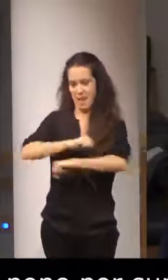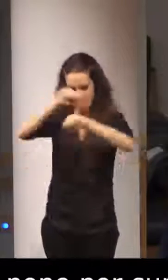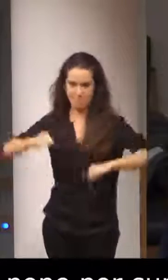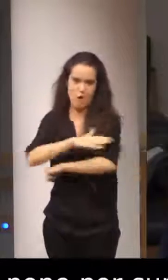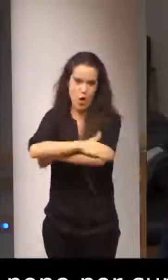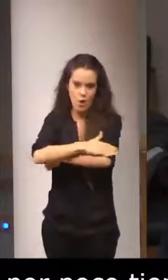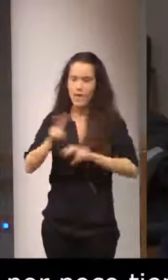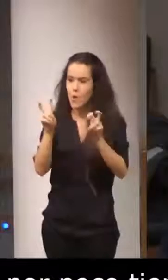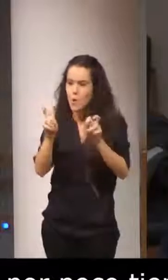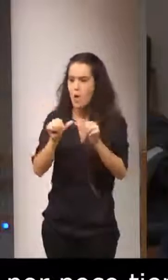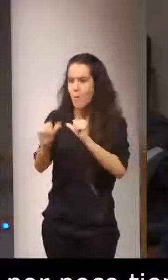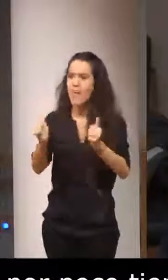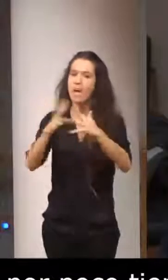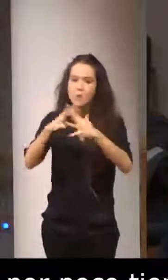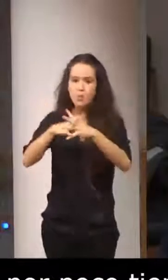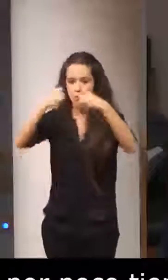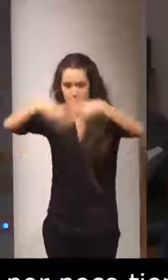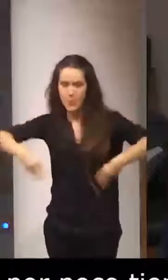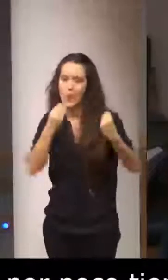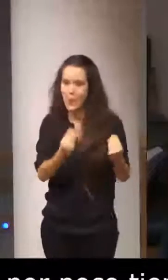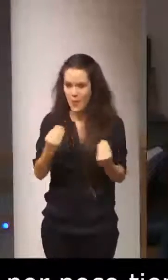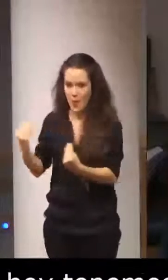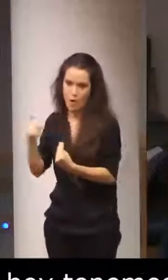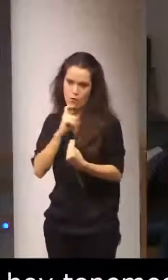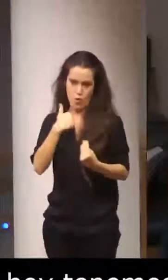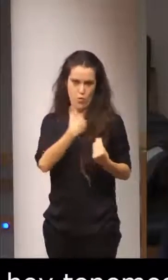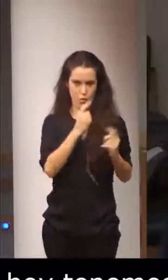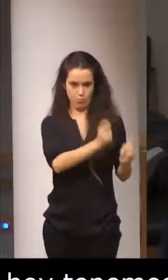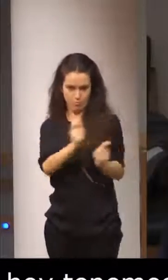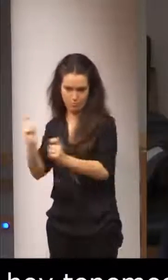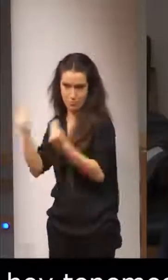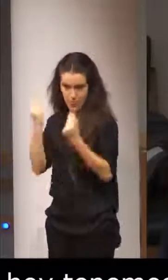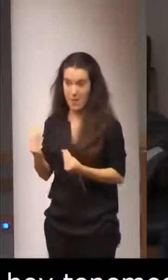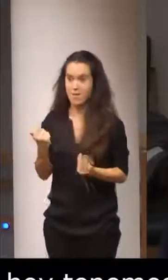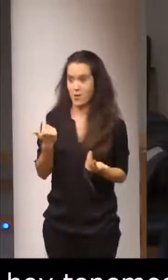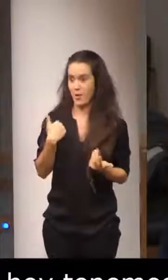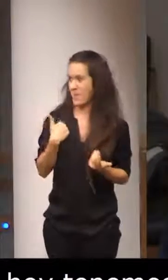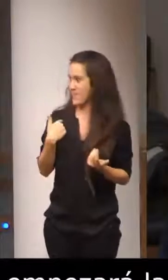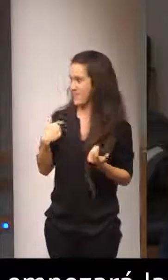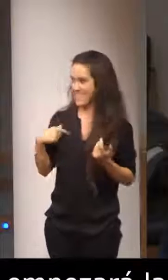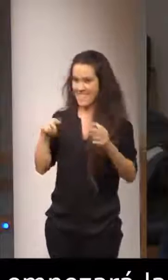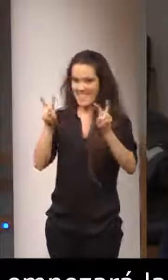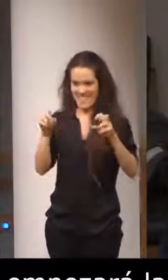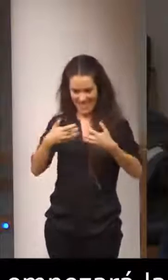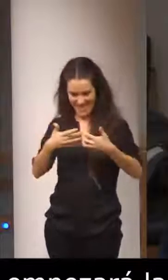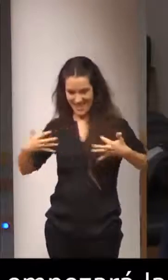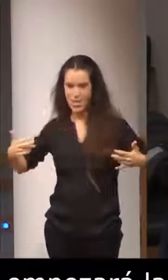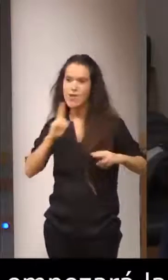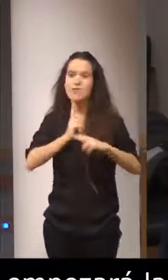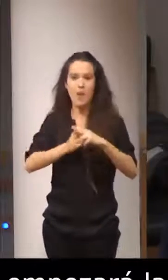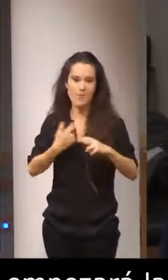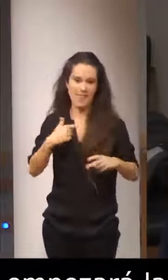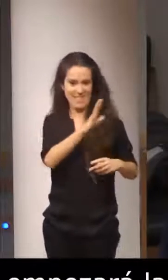estructura administrativa como corresponda el placer de haber compartido este titulillo tan largo con el por suplencia